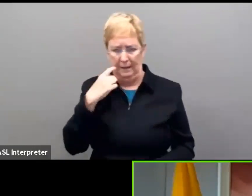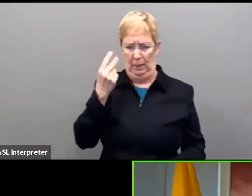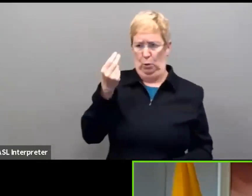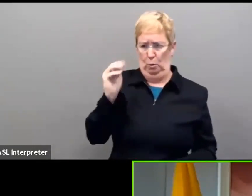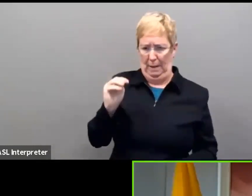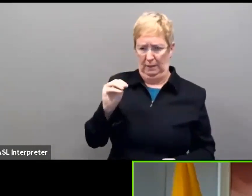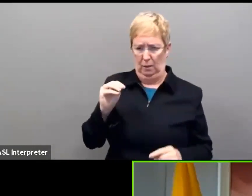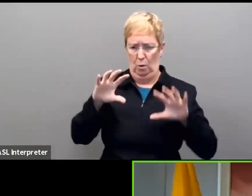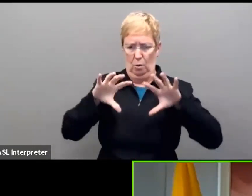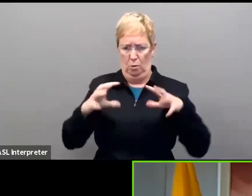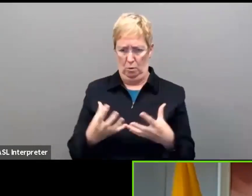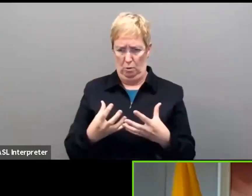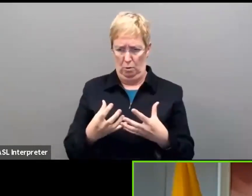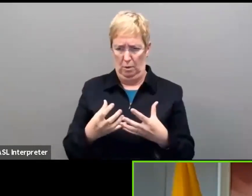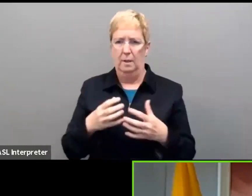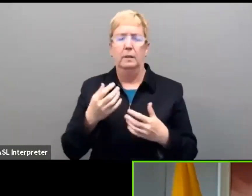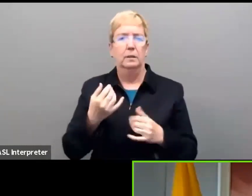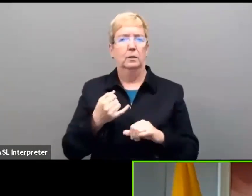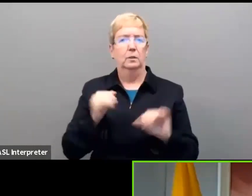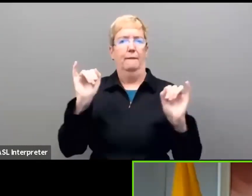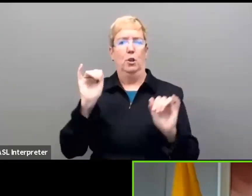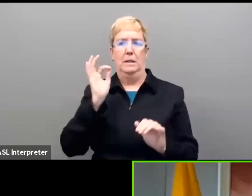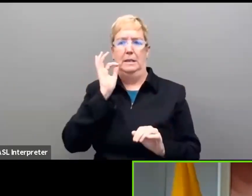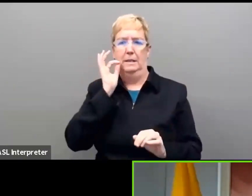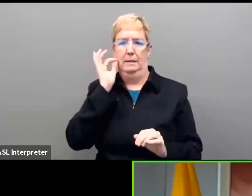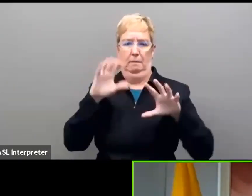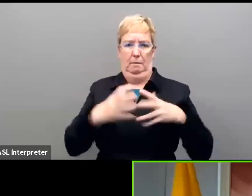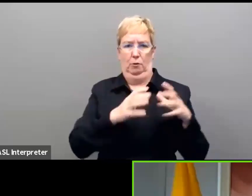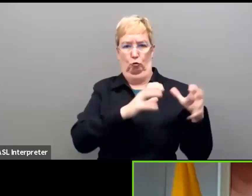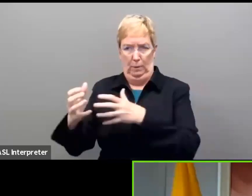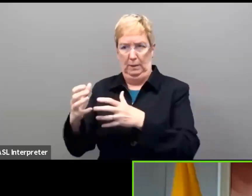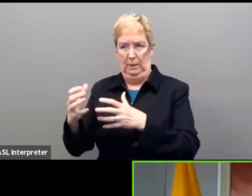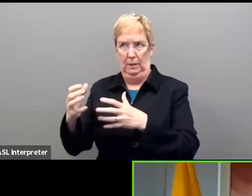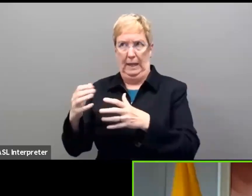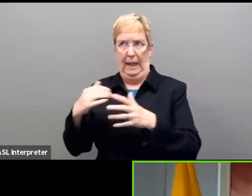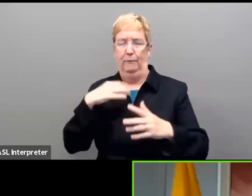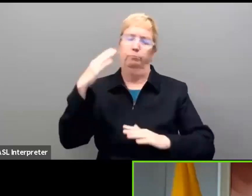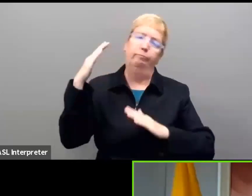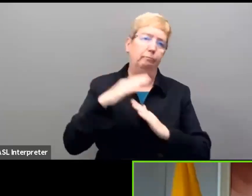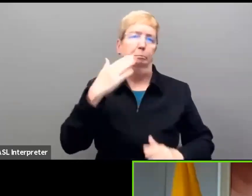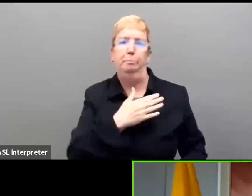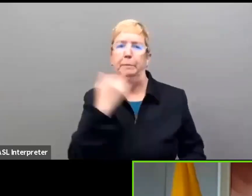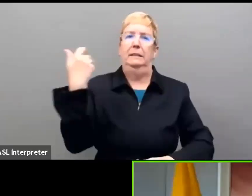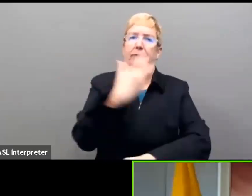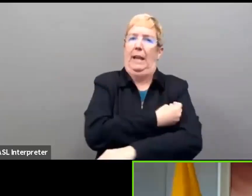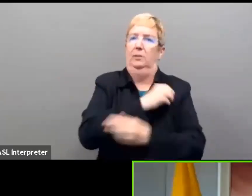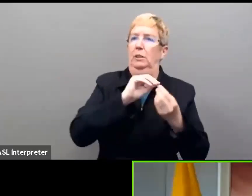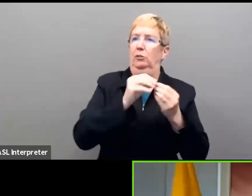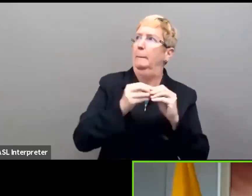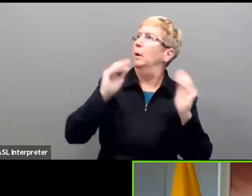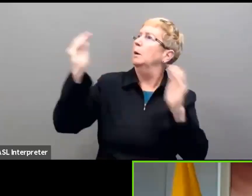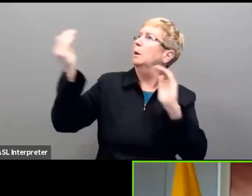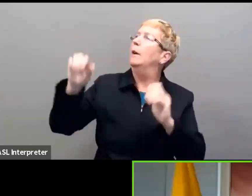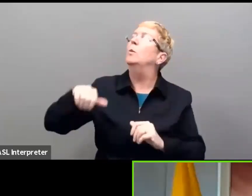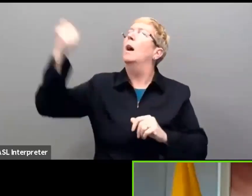los cubrebocas porque es en exteriores y deberíamos invitar a todos los artistas a que utilicen cubrebocas